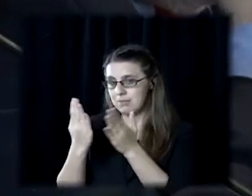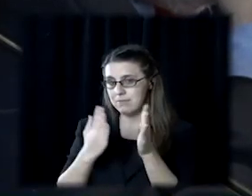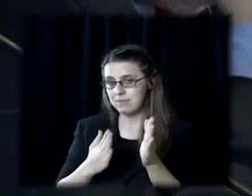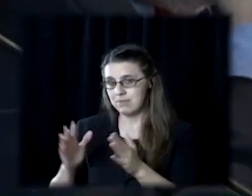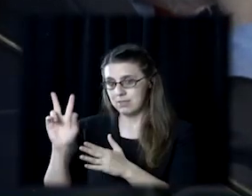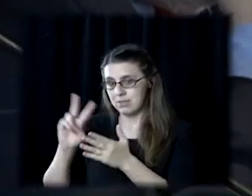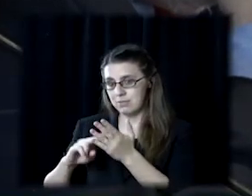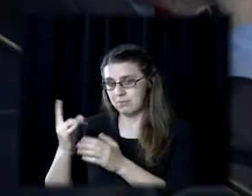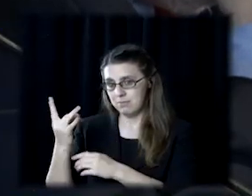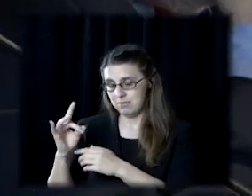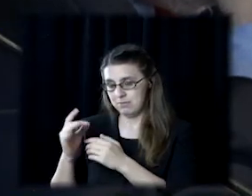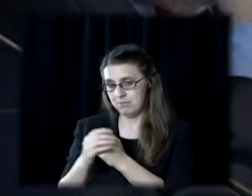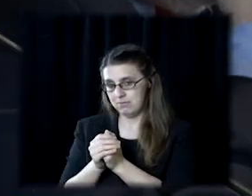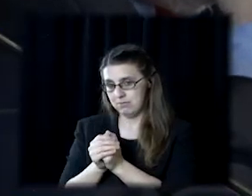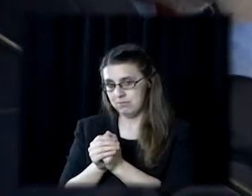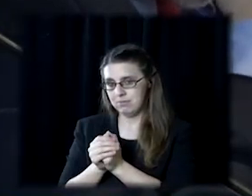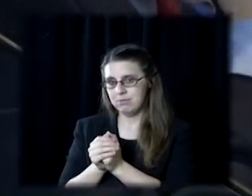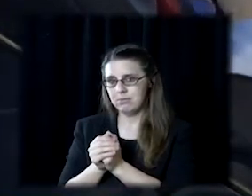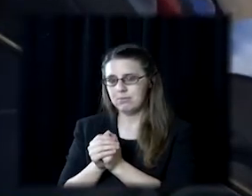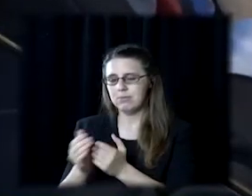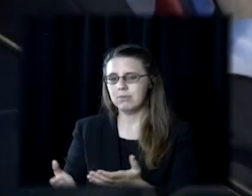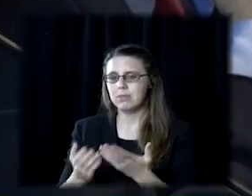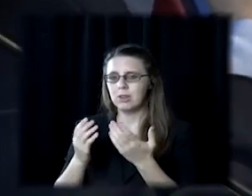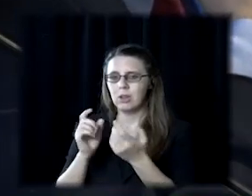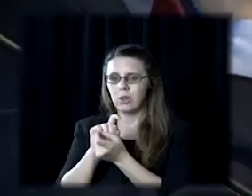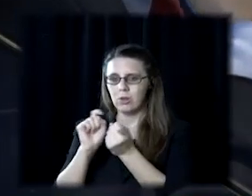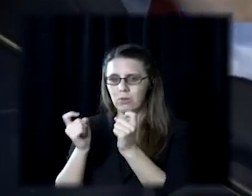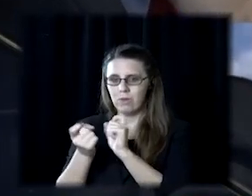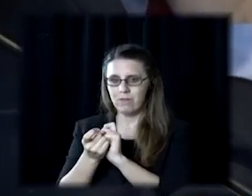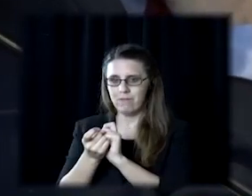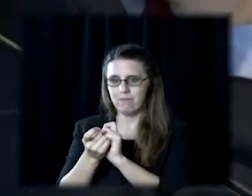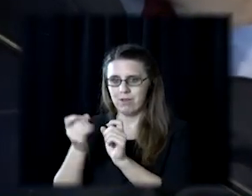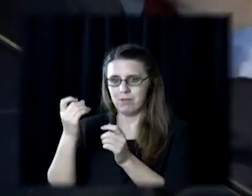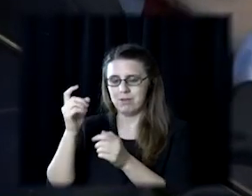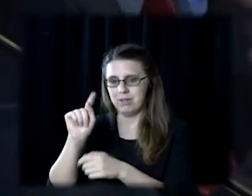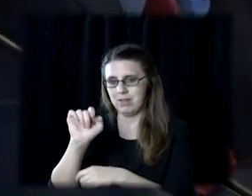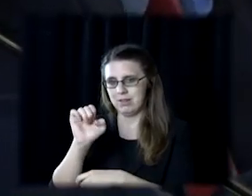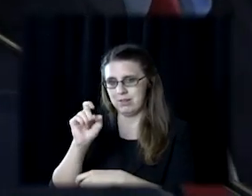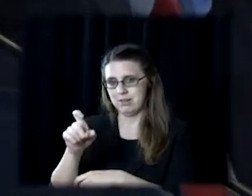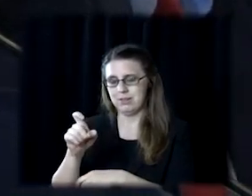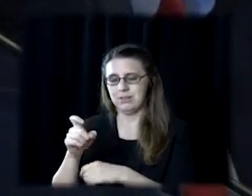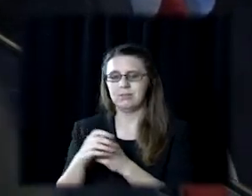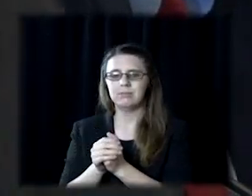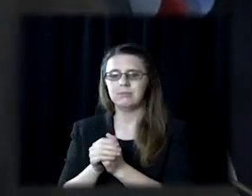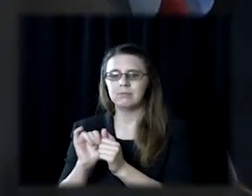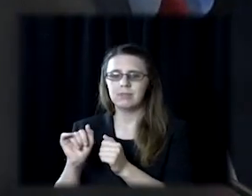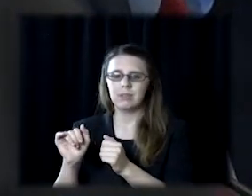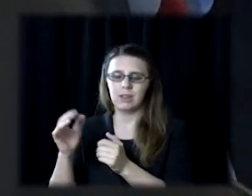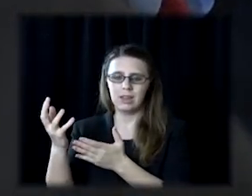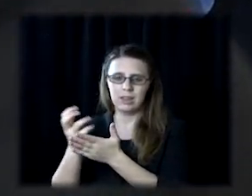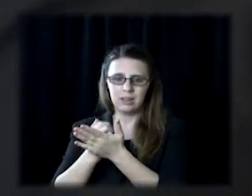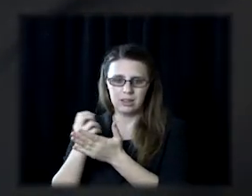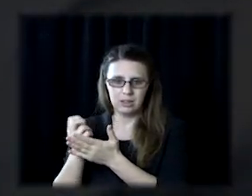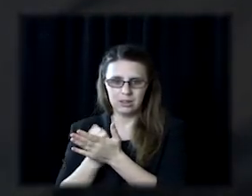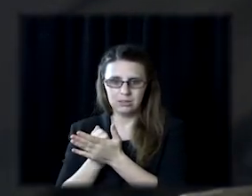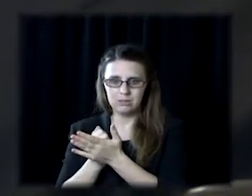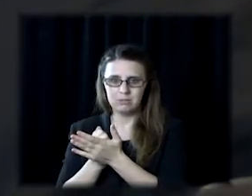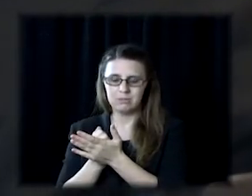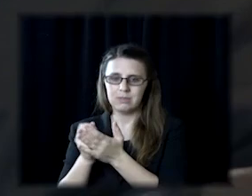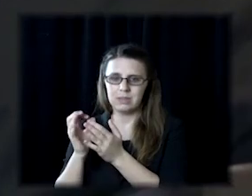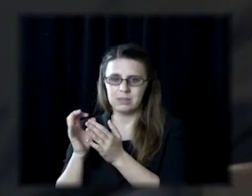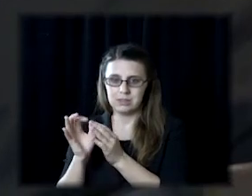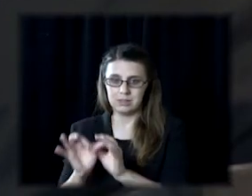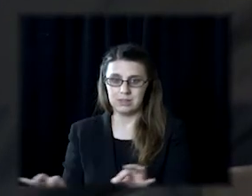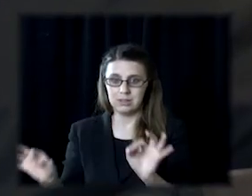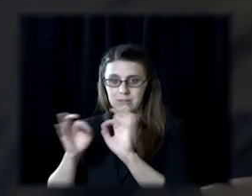2018. Se implementó una reforma contributiva. La reforma se basa en un modelo de ingresos neutrales que brinda un alivio significativo a individuos